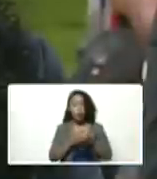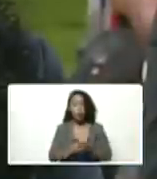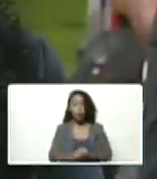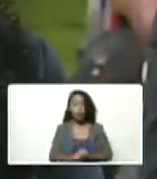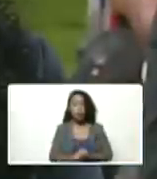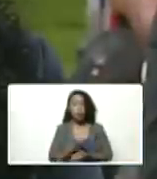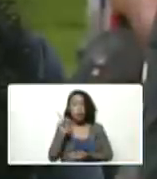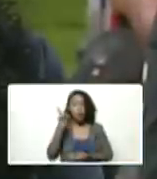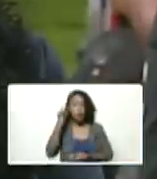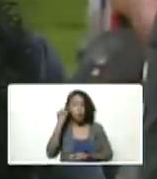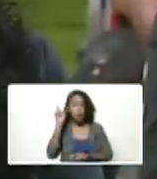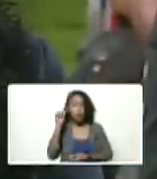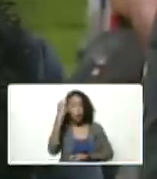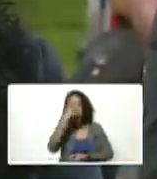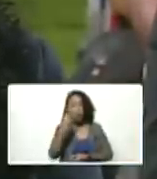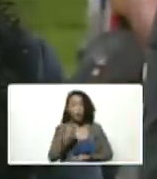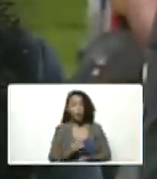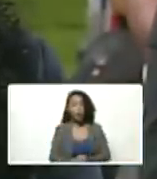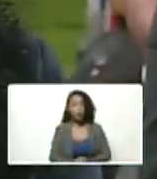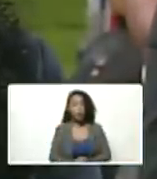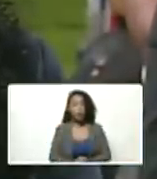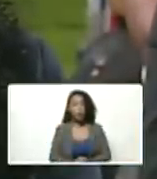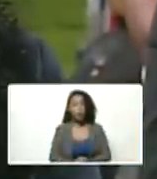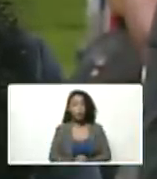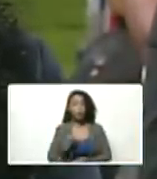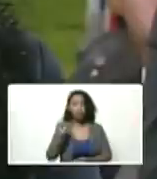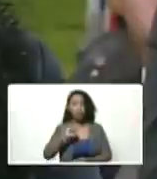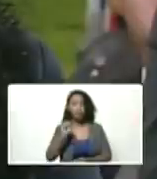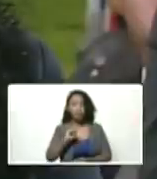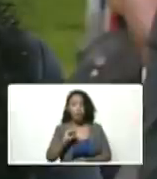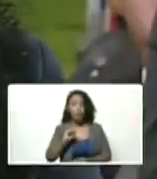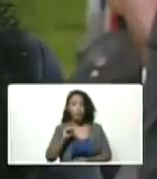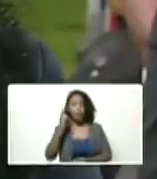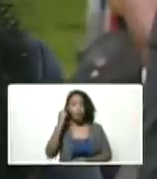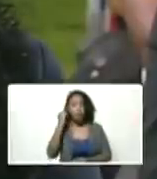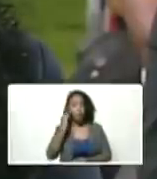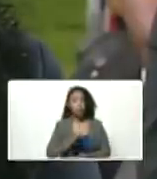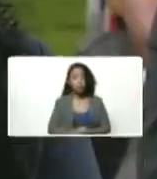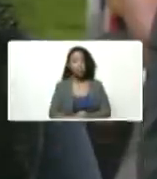Y es una muchacha jovencita, ¿ah? Una muchachita,